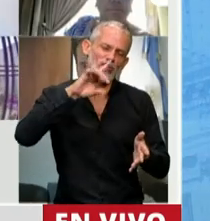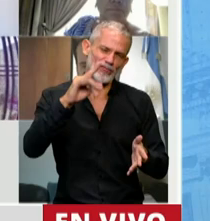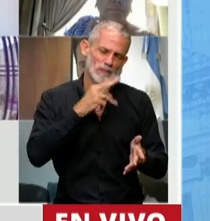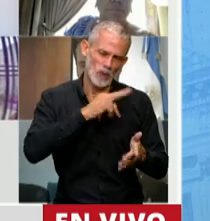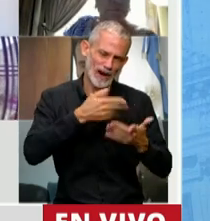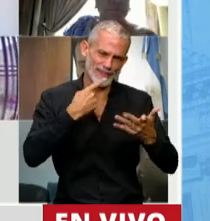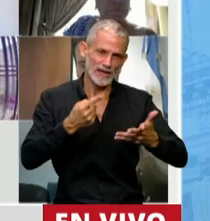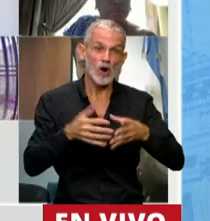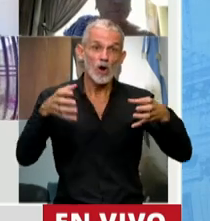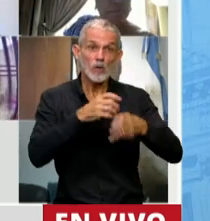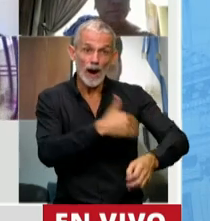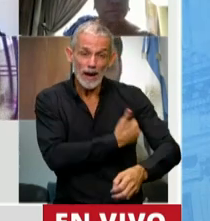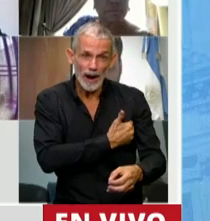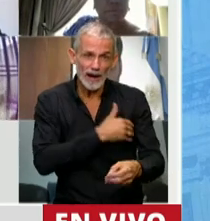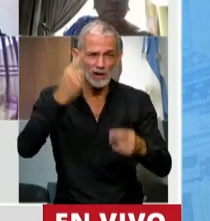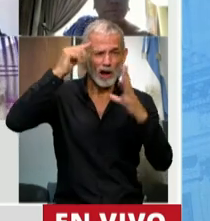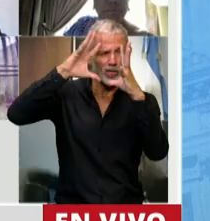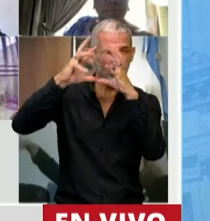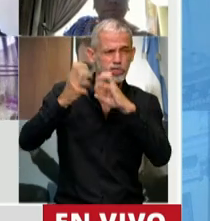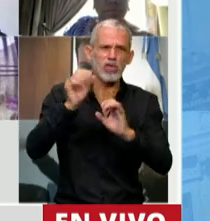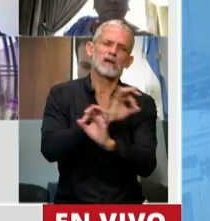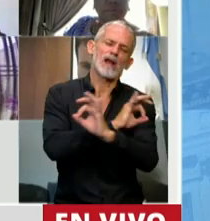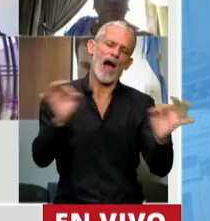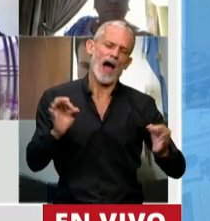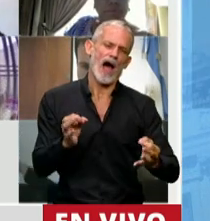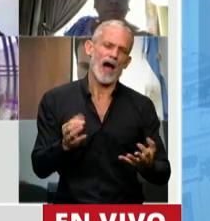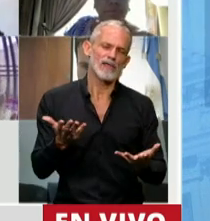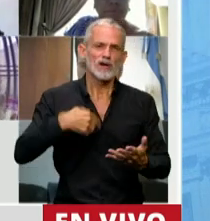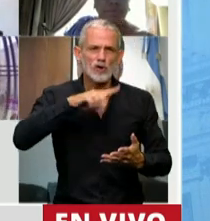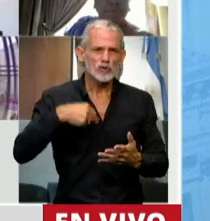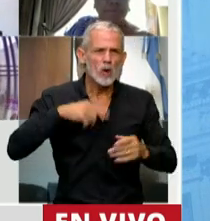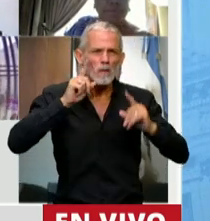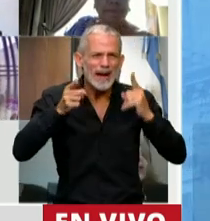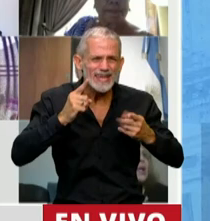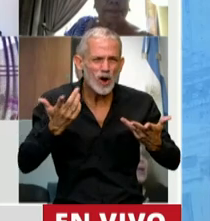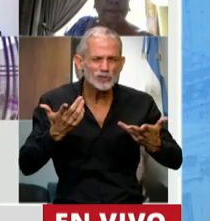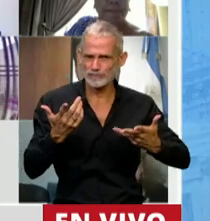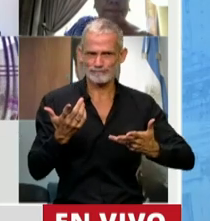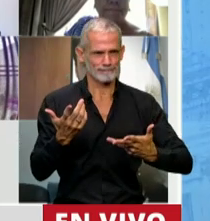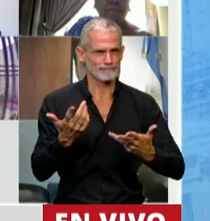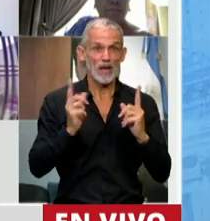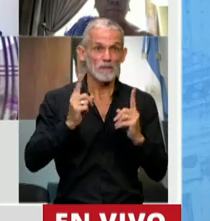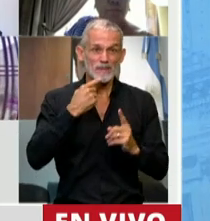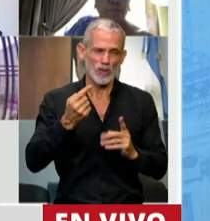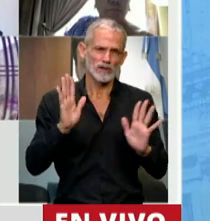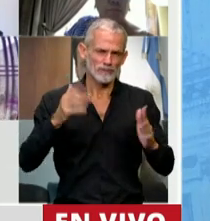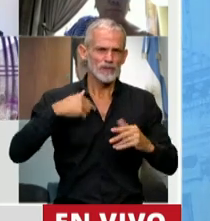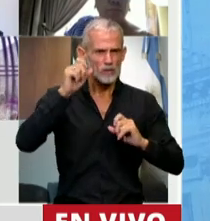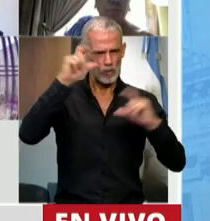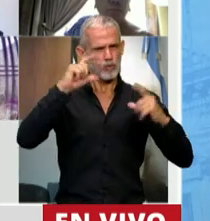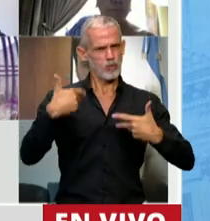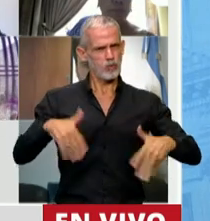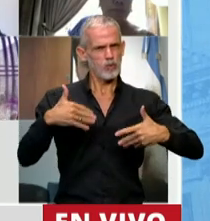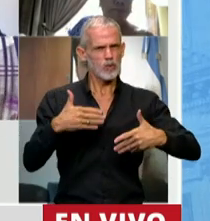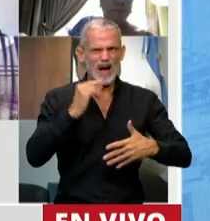Los evangélicos no le pudrimos la cabeza a nadie, ni somos peligrosos. Me llama la atención a esta